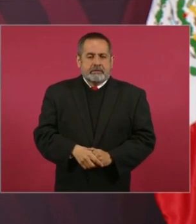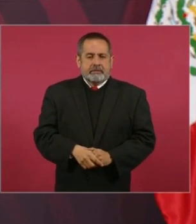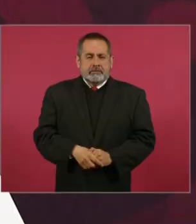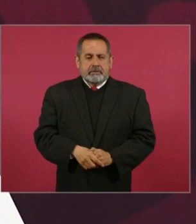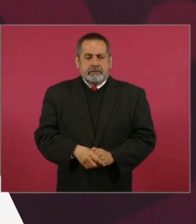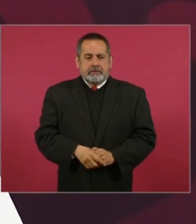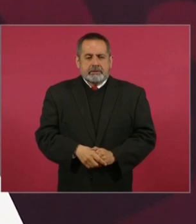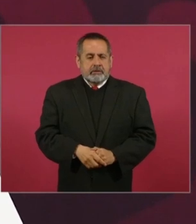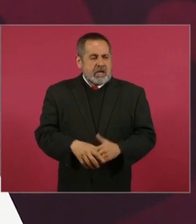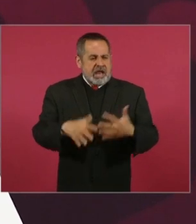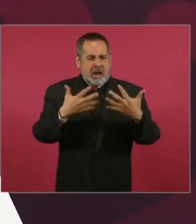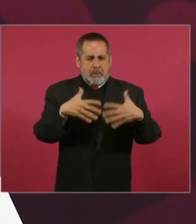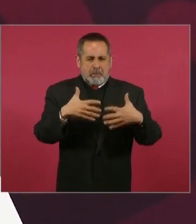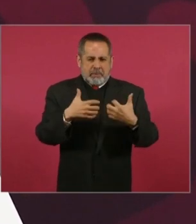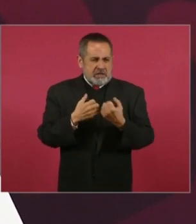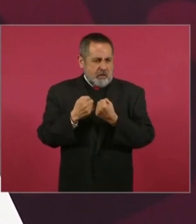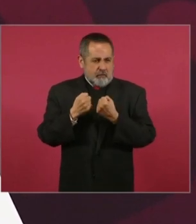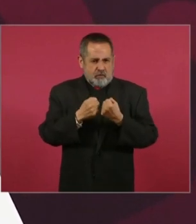Hay una empresa fuerte,